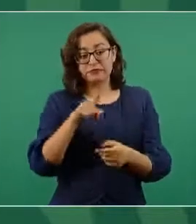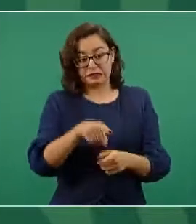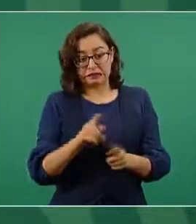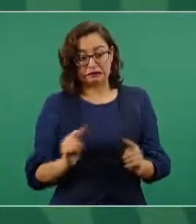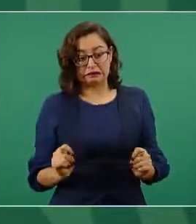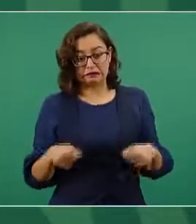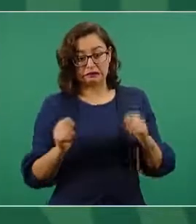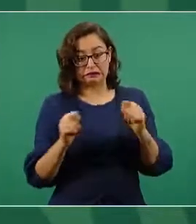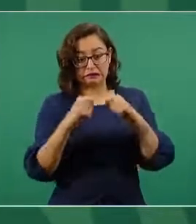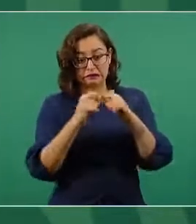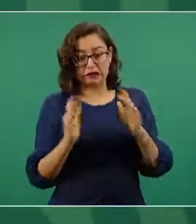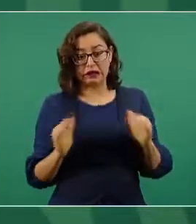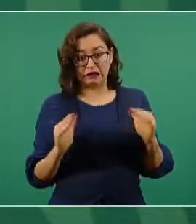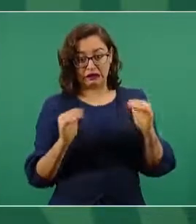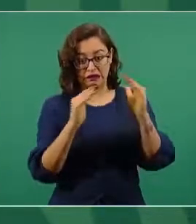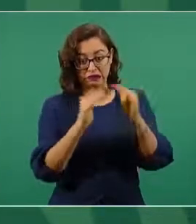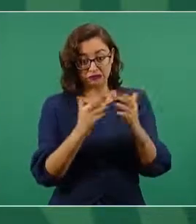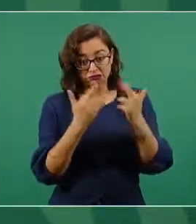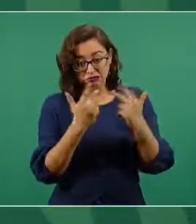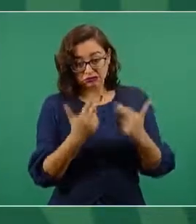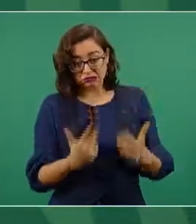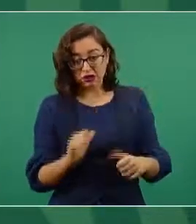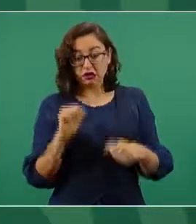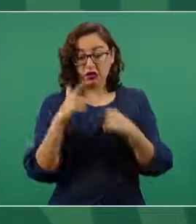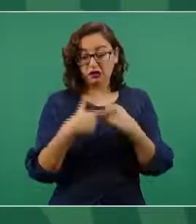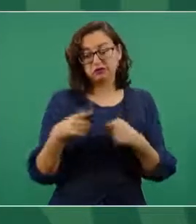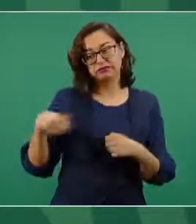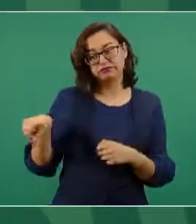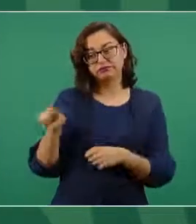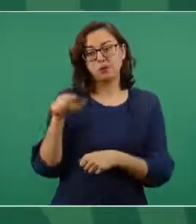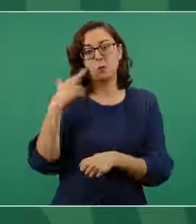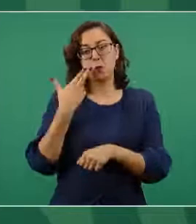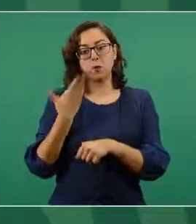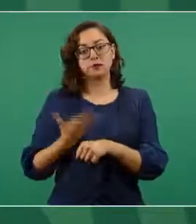que llevar a cabo la